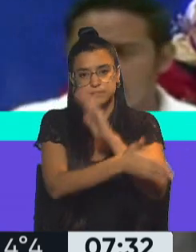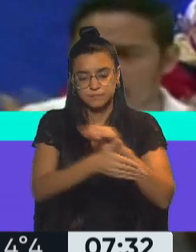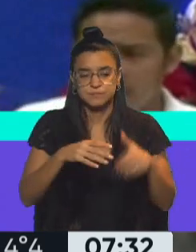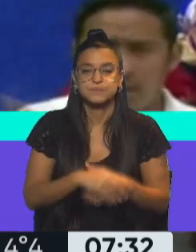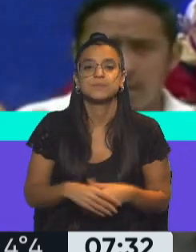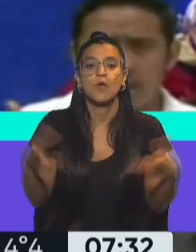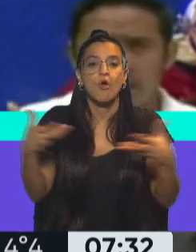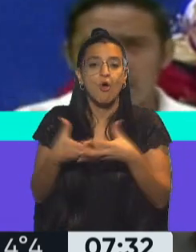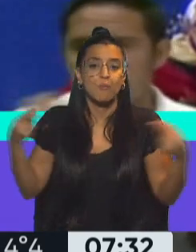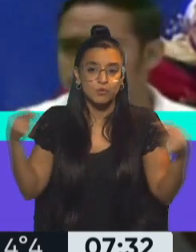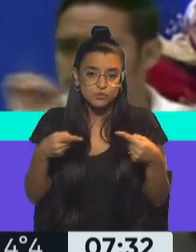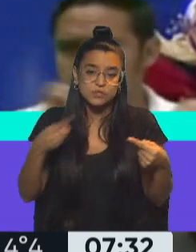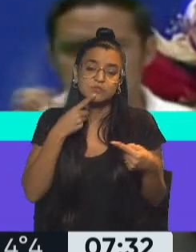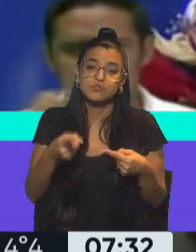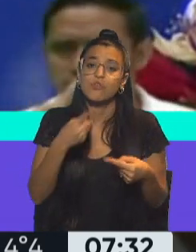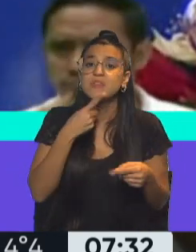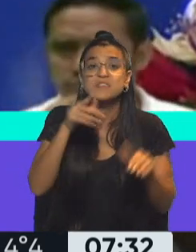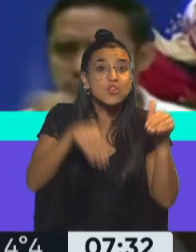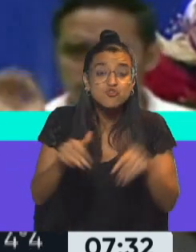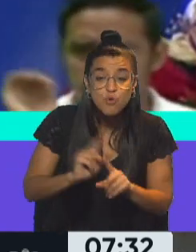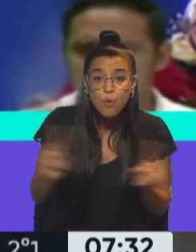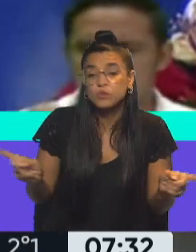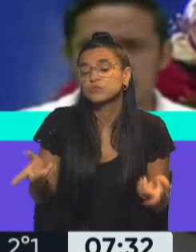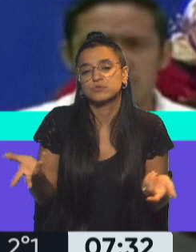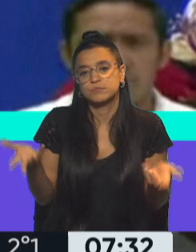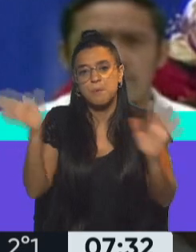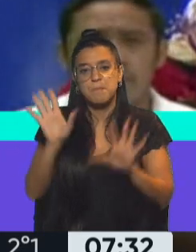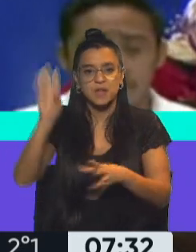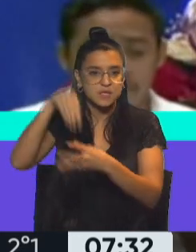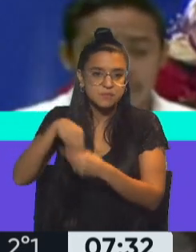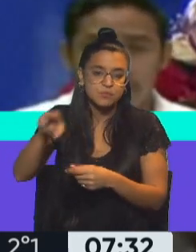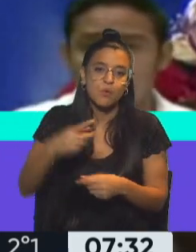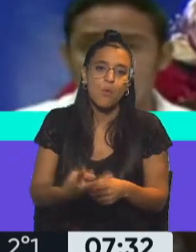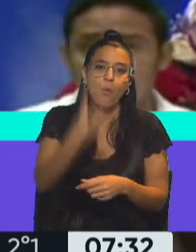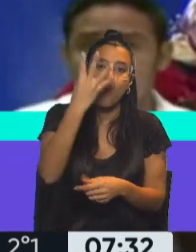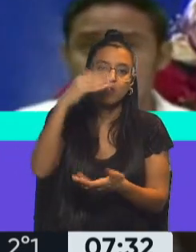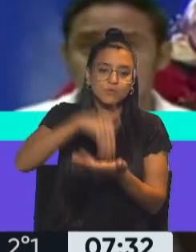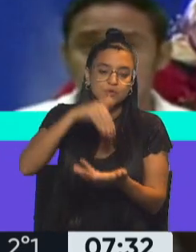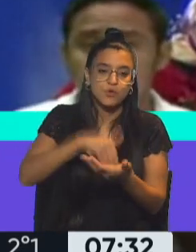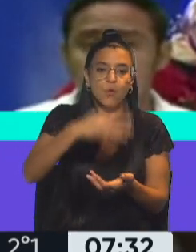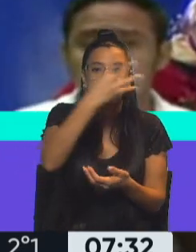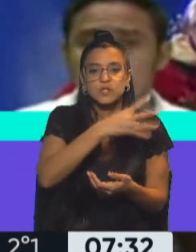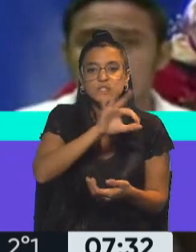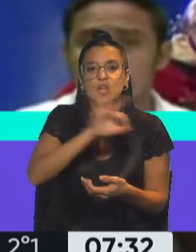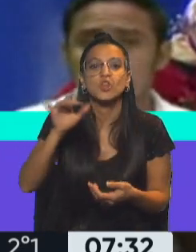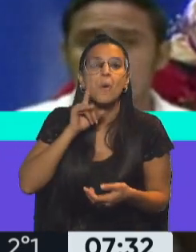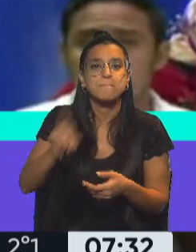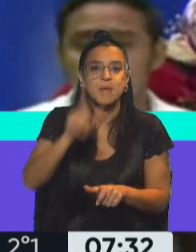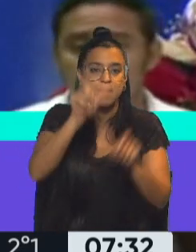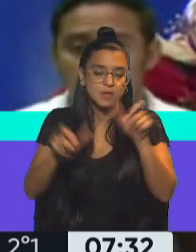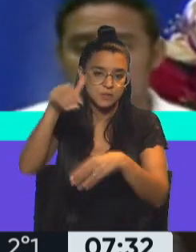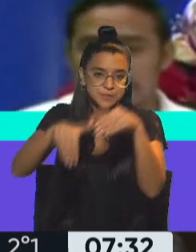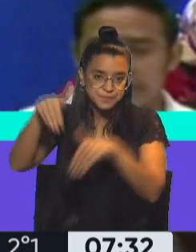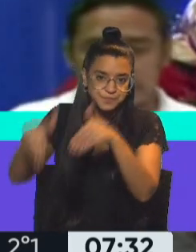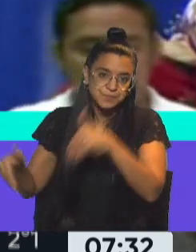la oposición llamó a no votar, se desconoce la participación de los 4.400.000 electores